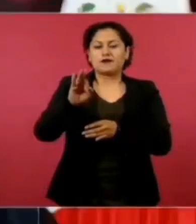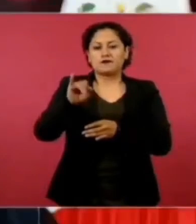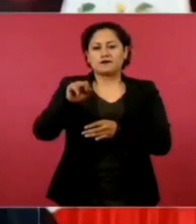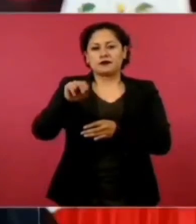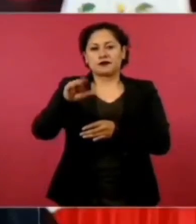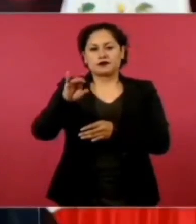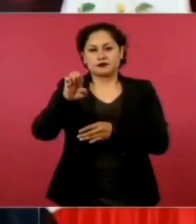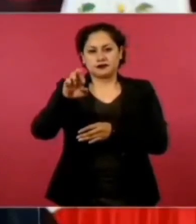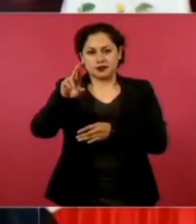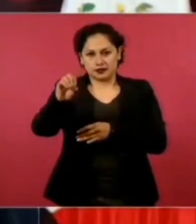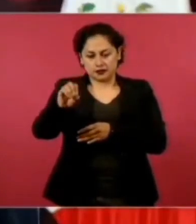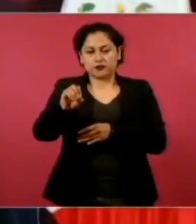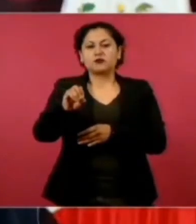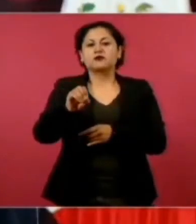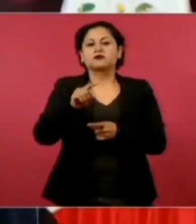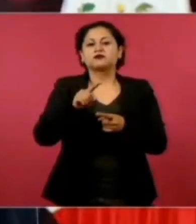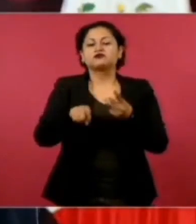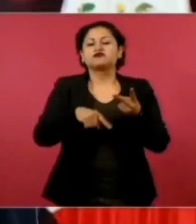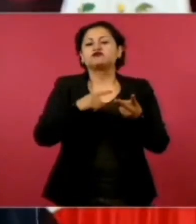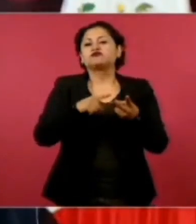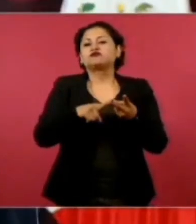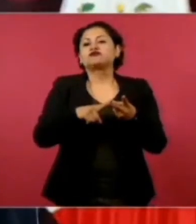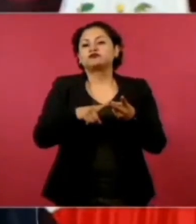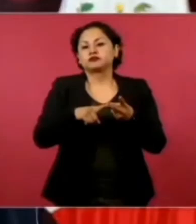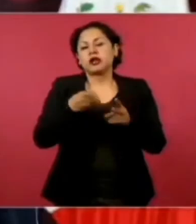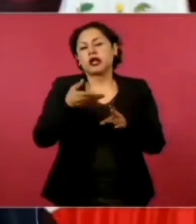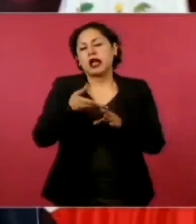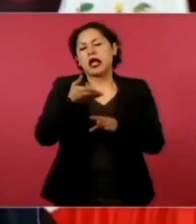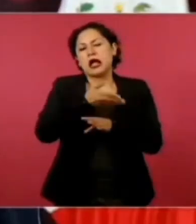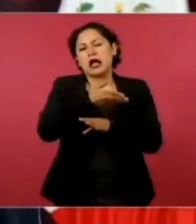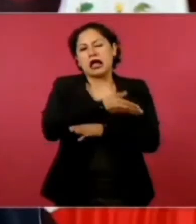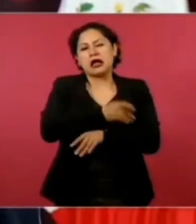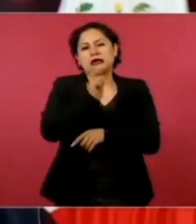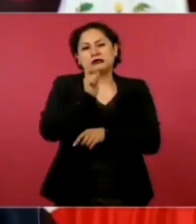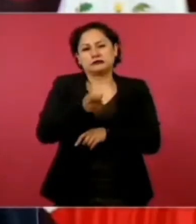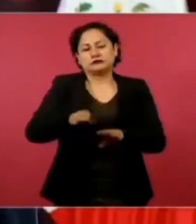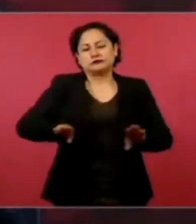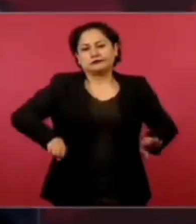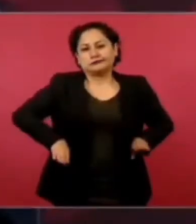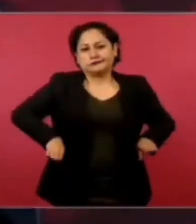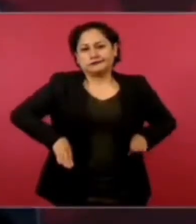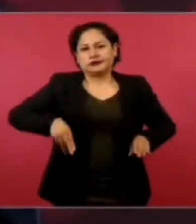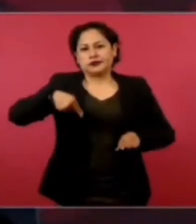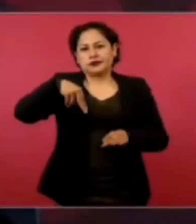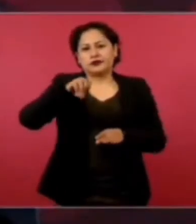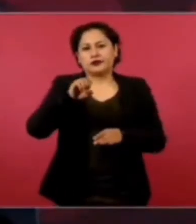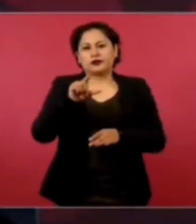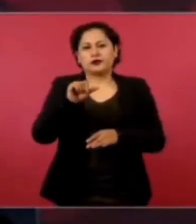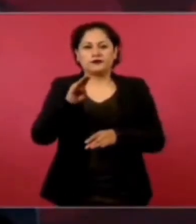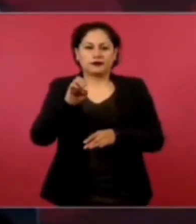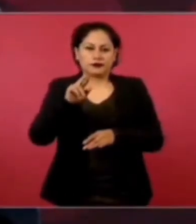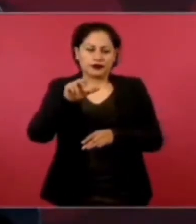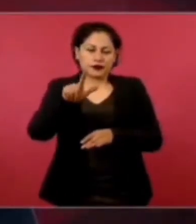en la época del neoliberalismo, y el otro, El Economista,